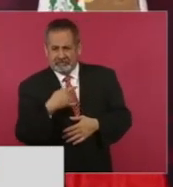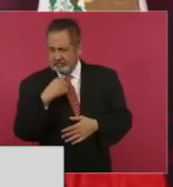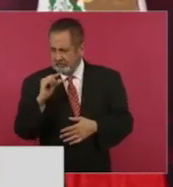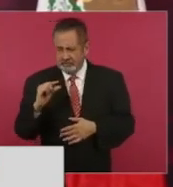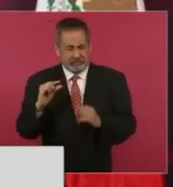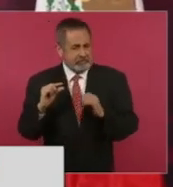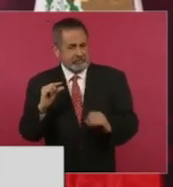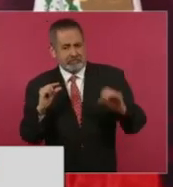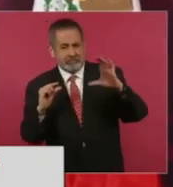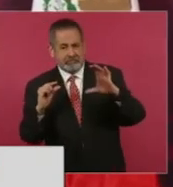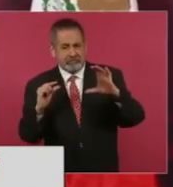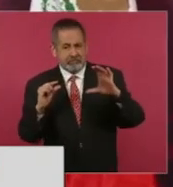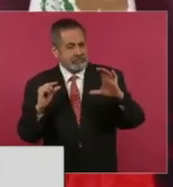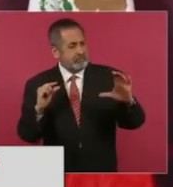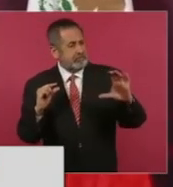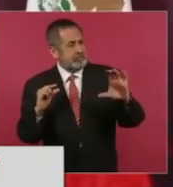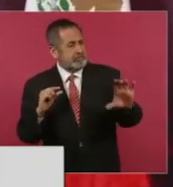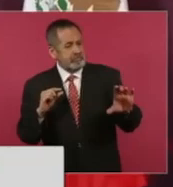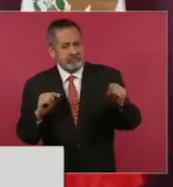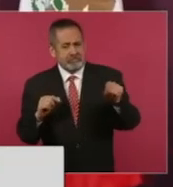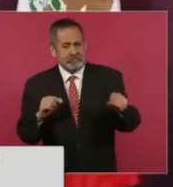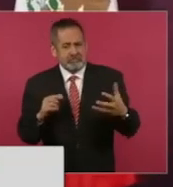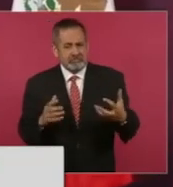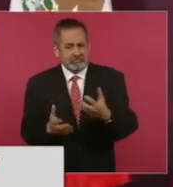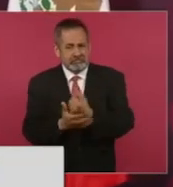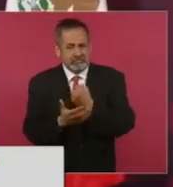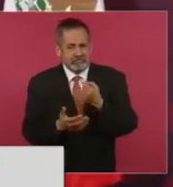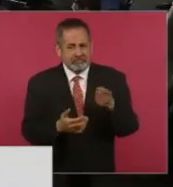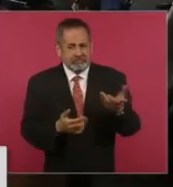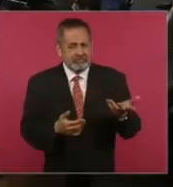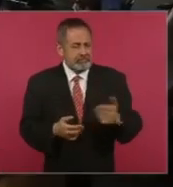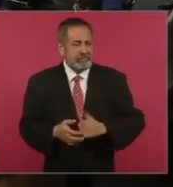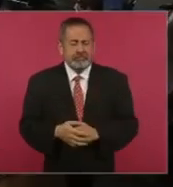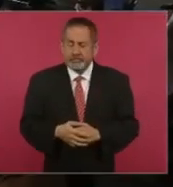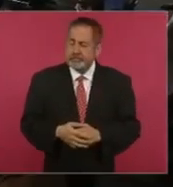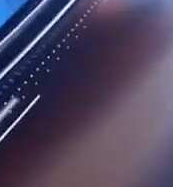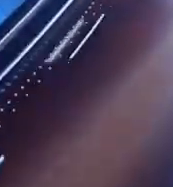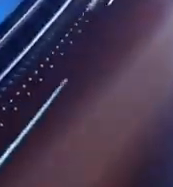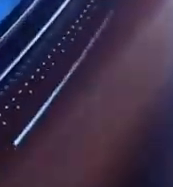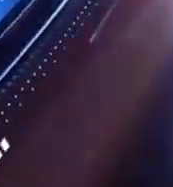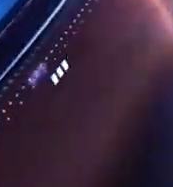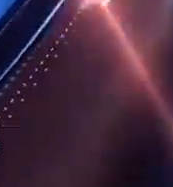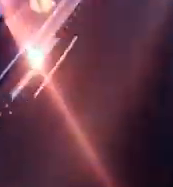debilitar a las instituciones nuestras para poder meterse y ellos mandar